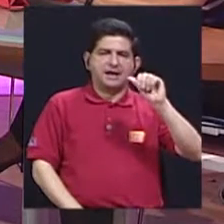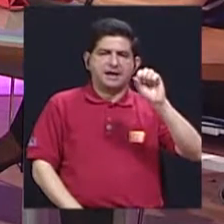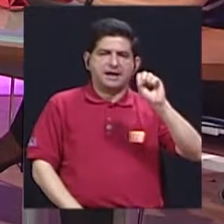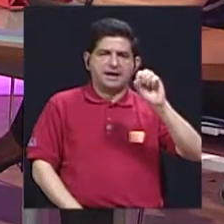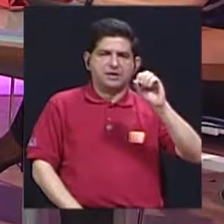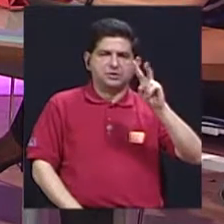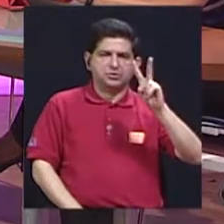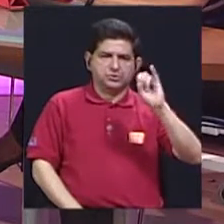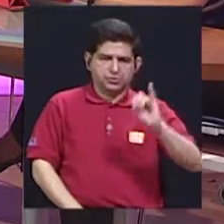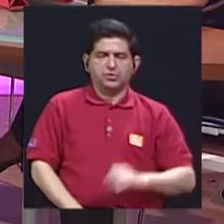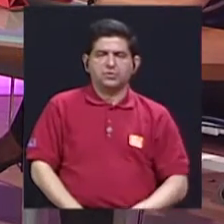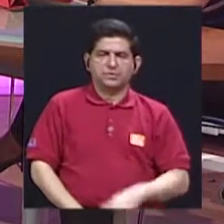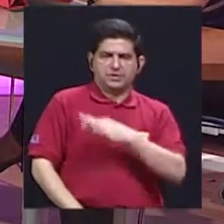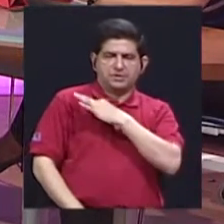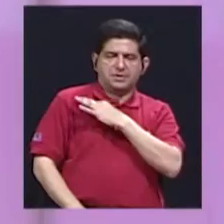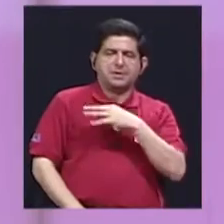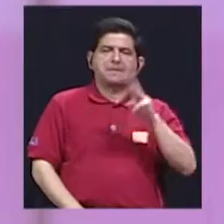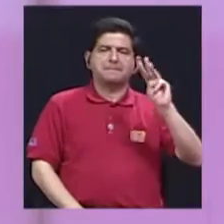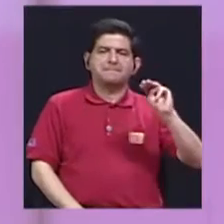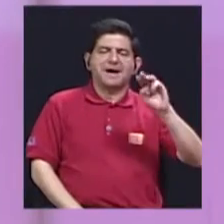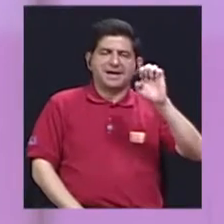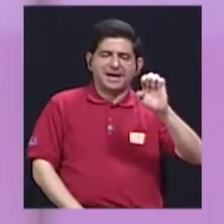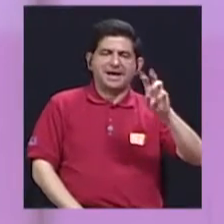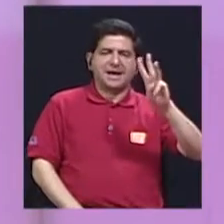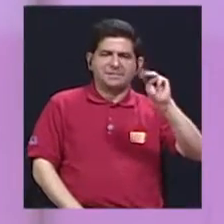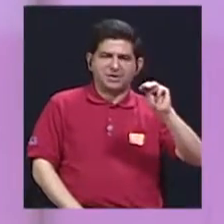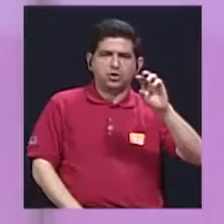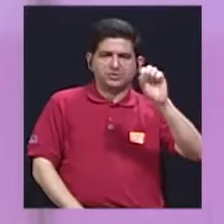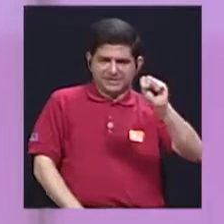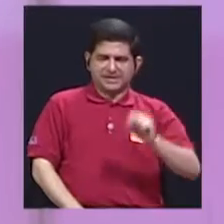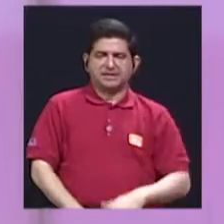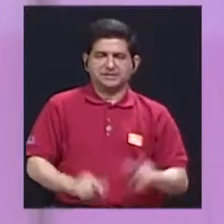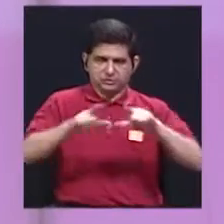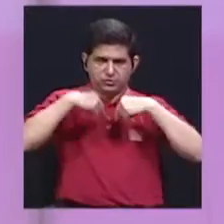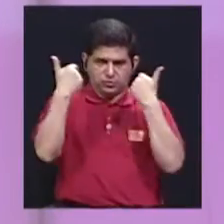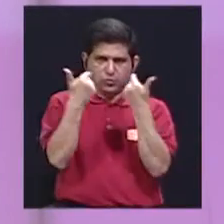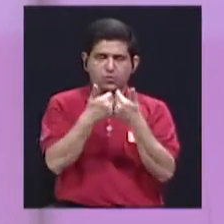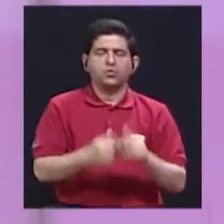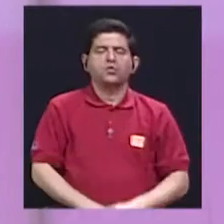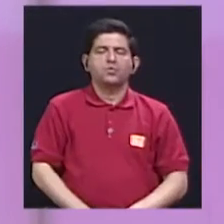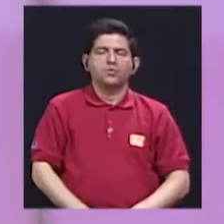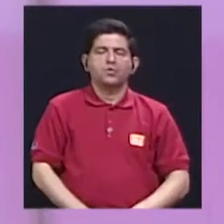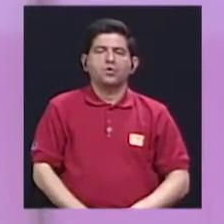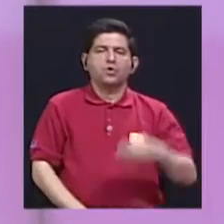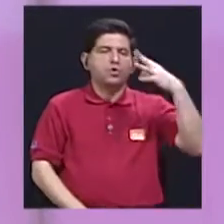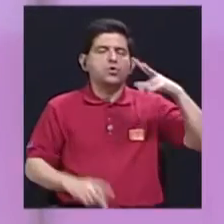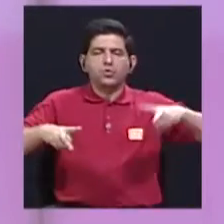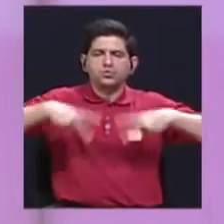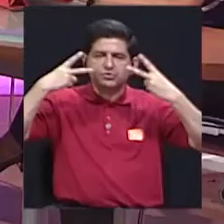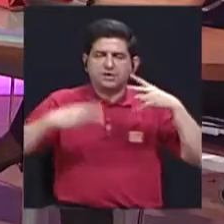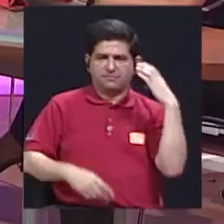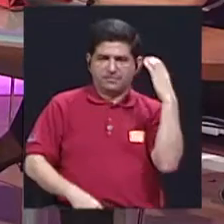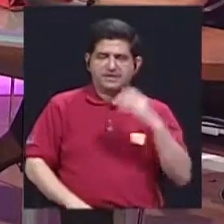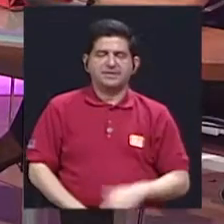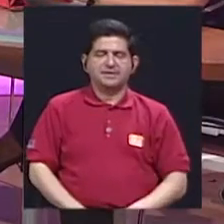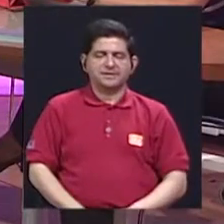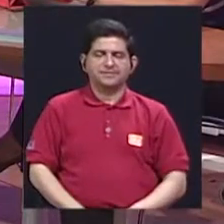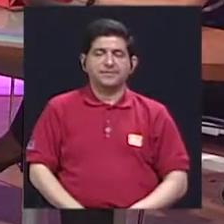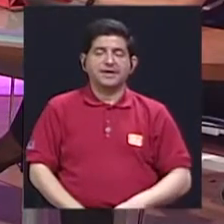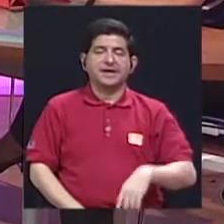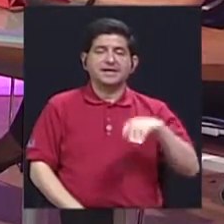a maría elena mendoza sancho quien es del grupo luz de vida de cartago muy bienvenida a maría elena y